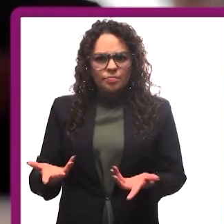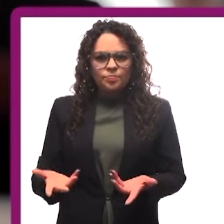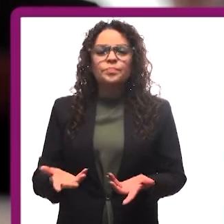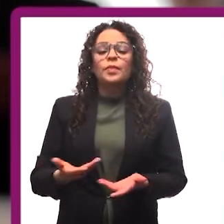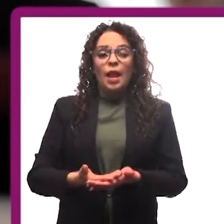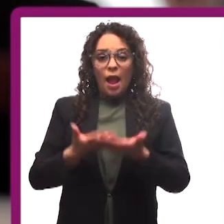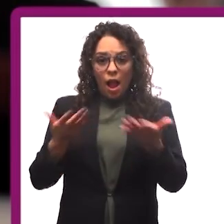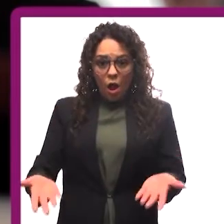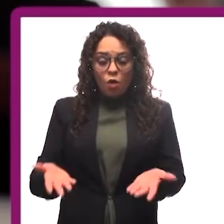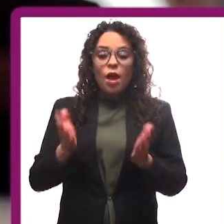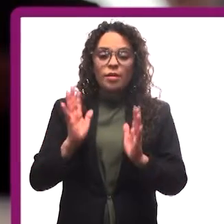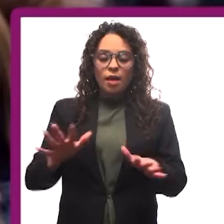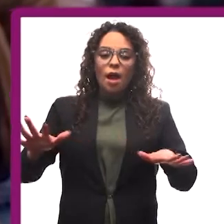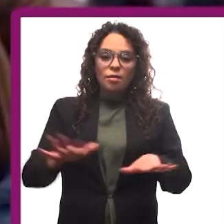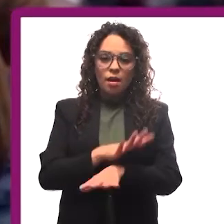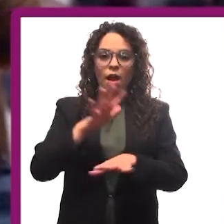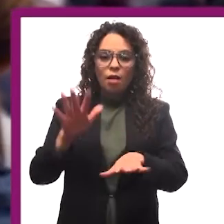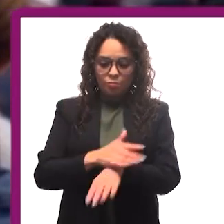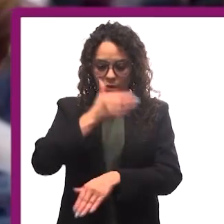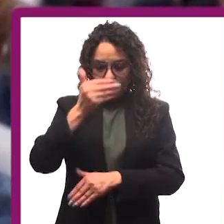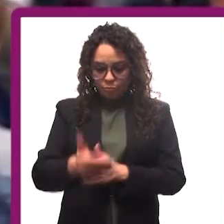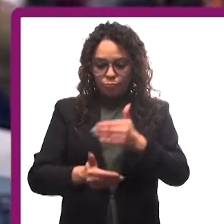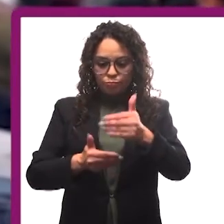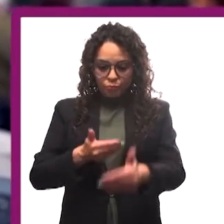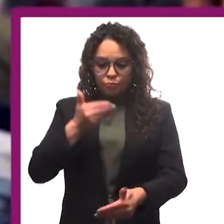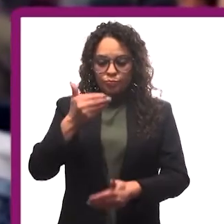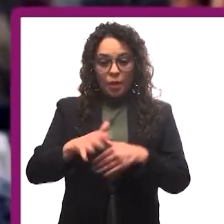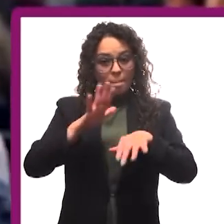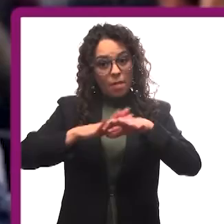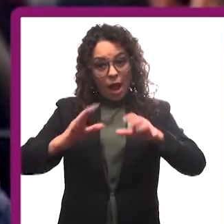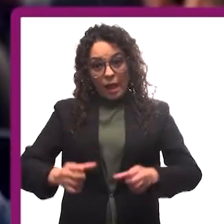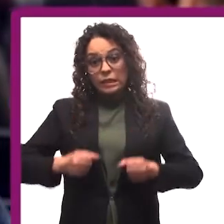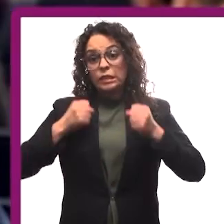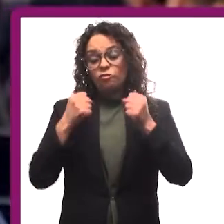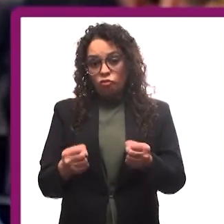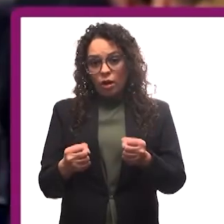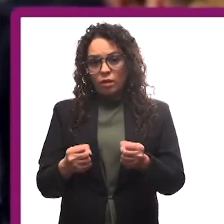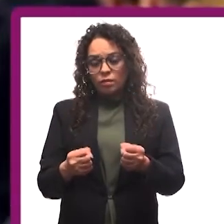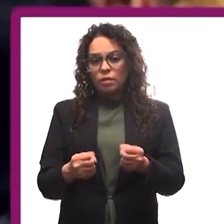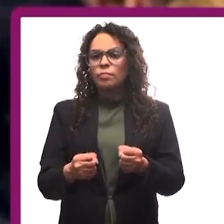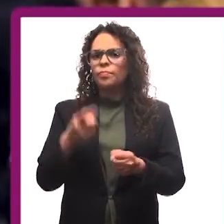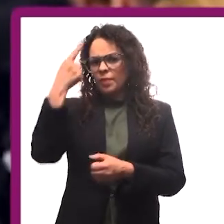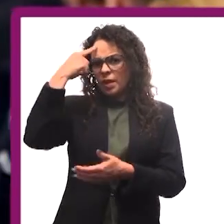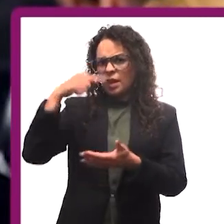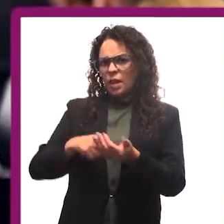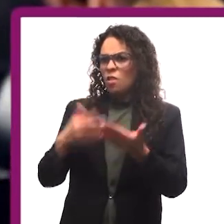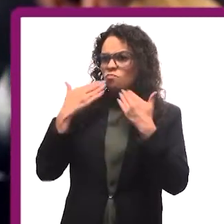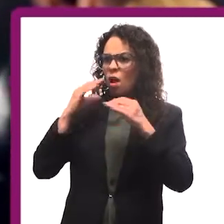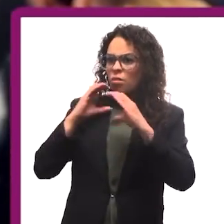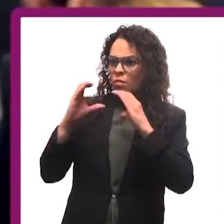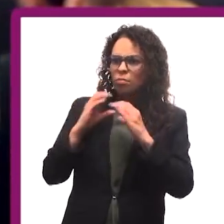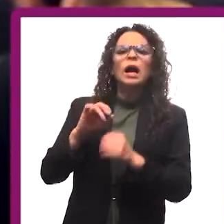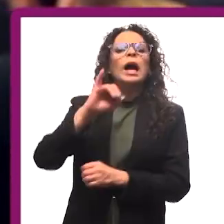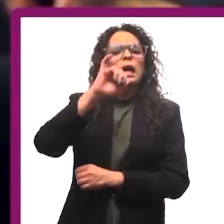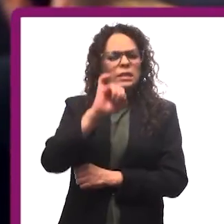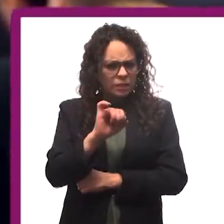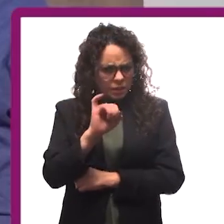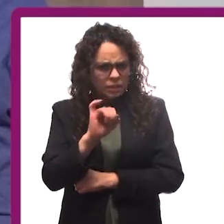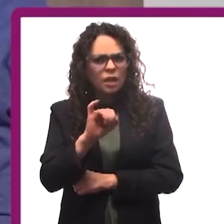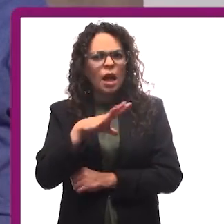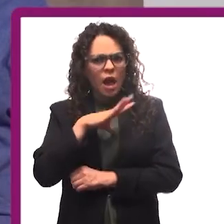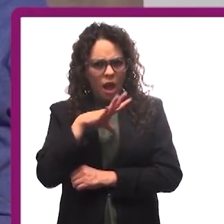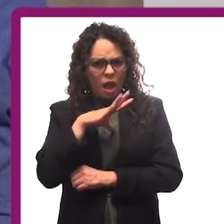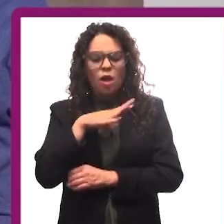venido modificando muy, muy fuertemente. No porque ya no exista la comunicación interpersonal, porque esa comunicación interpersonal